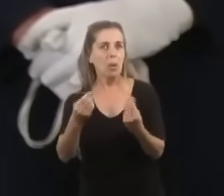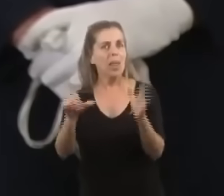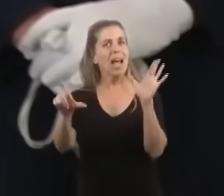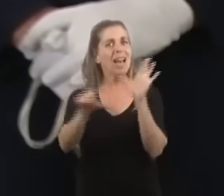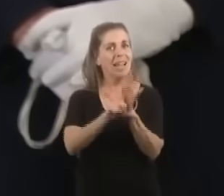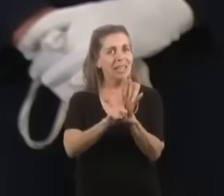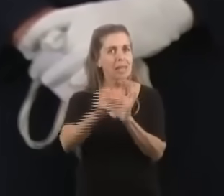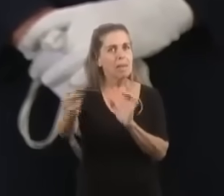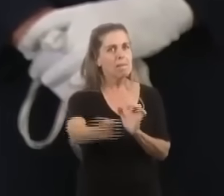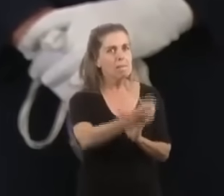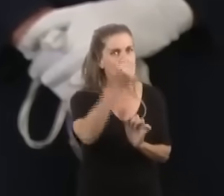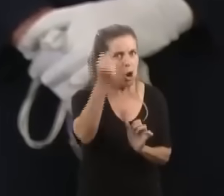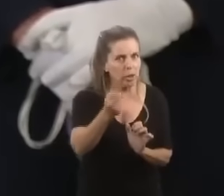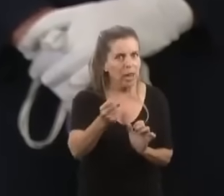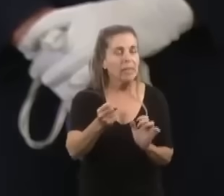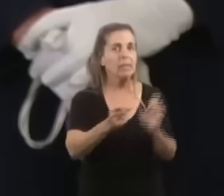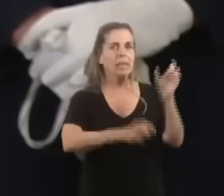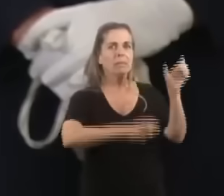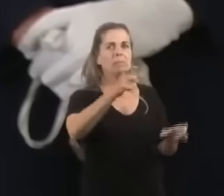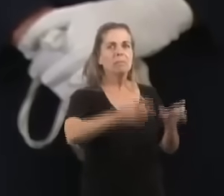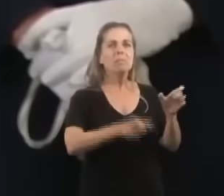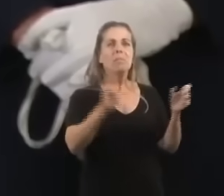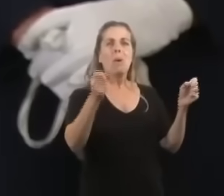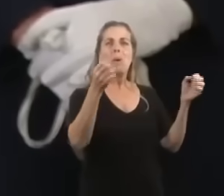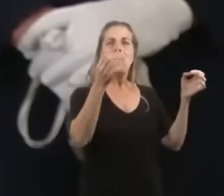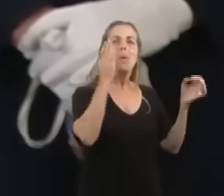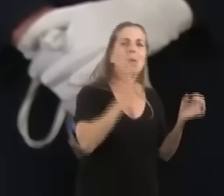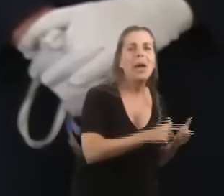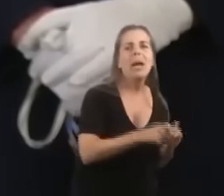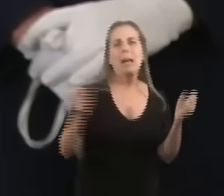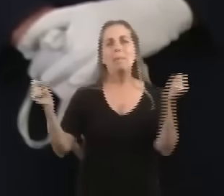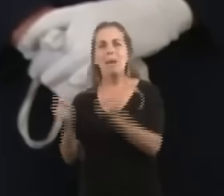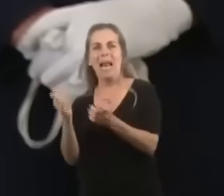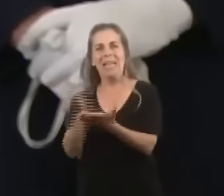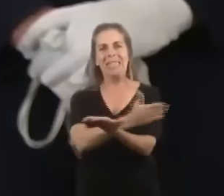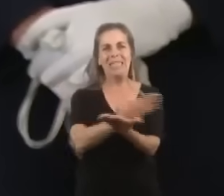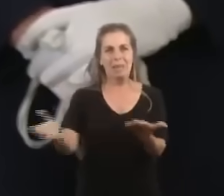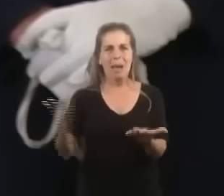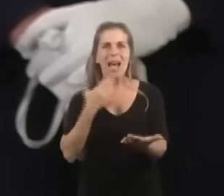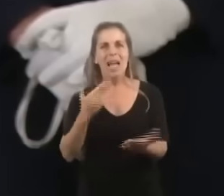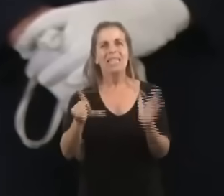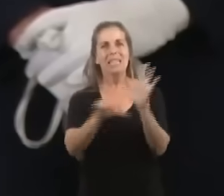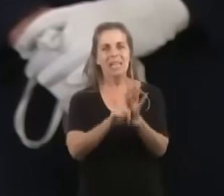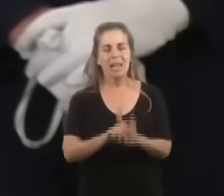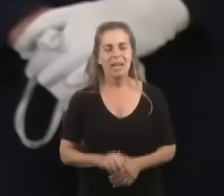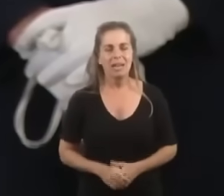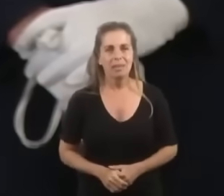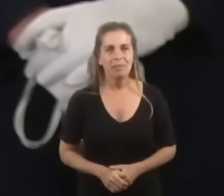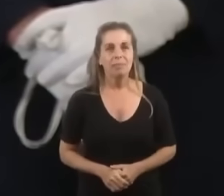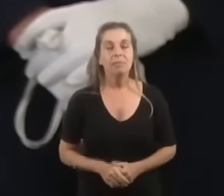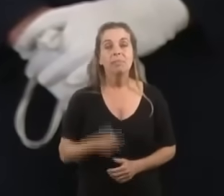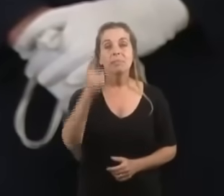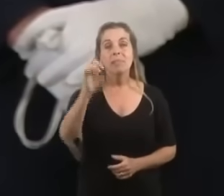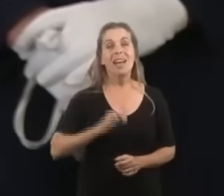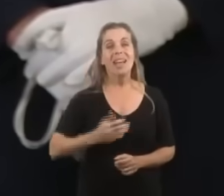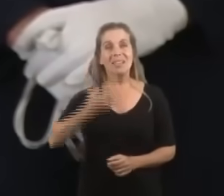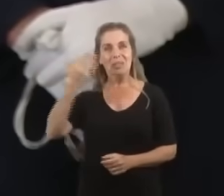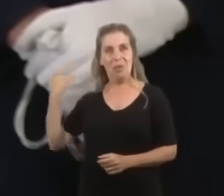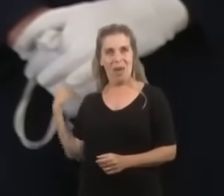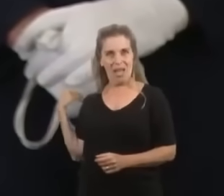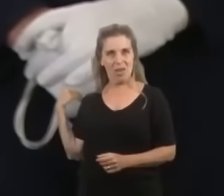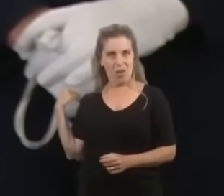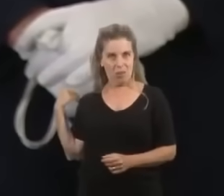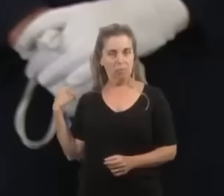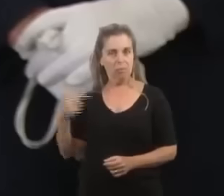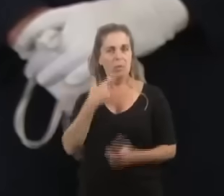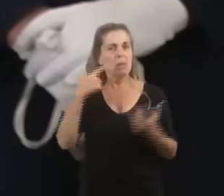a los hombres de las bestias y las leyes están para cumplidas hace un año decidimos darle decirle